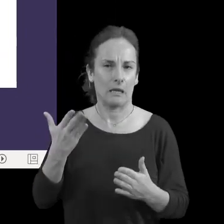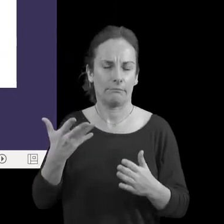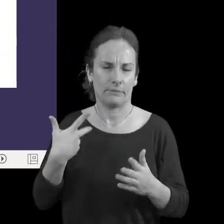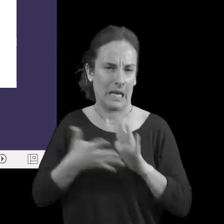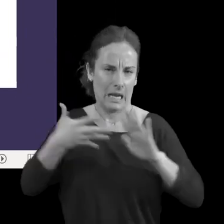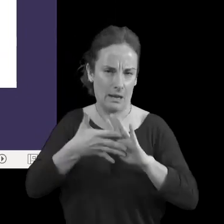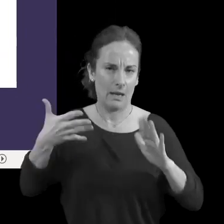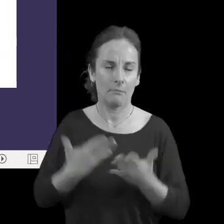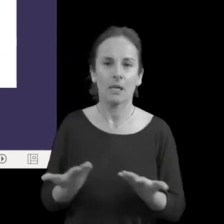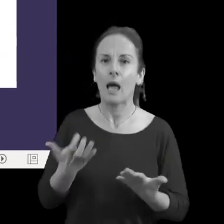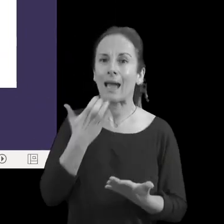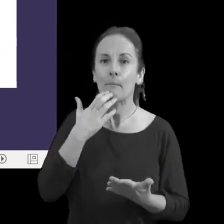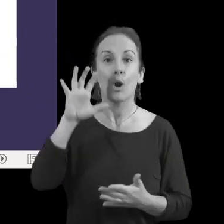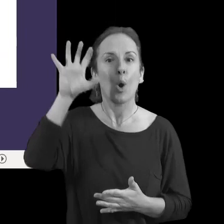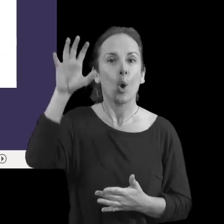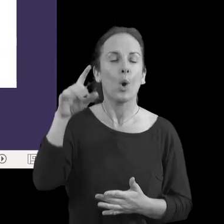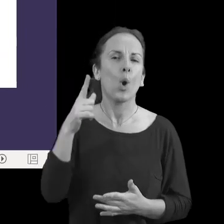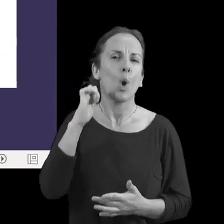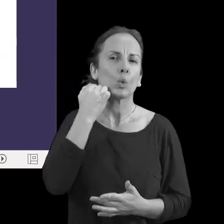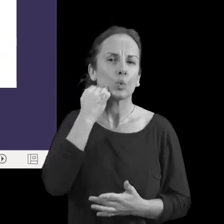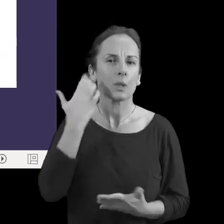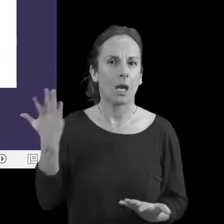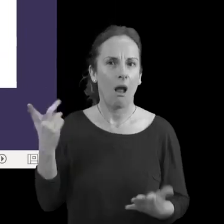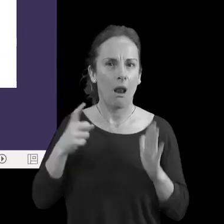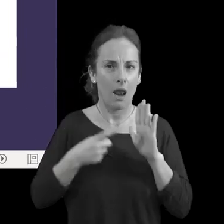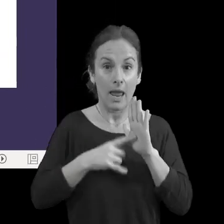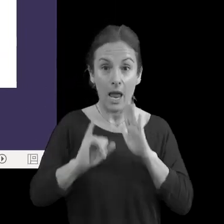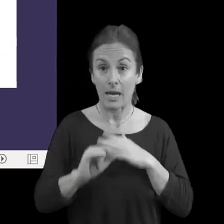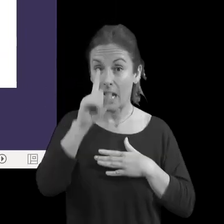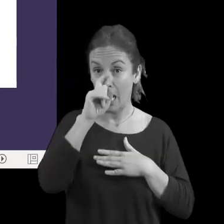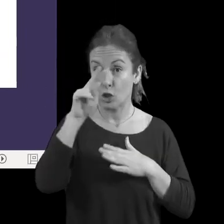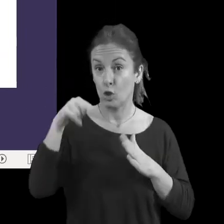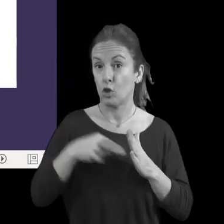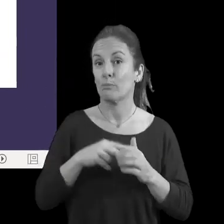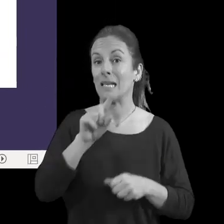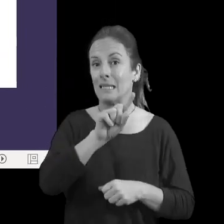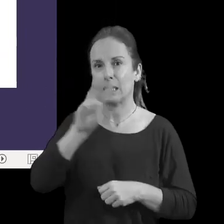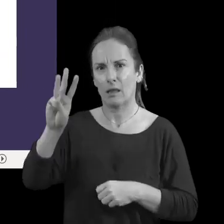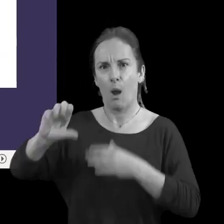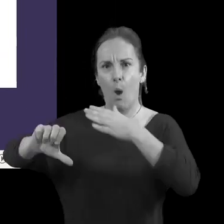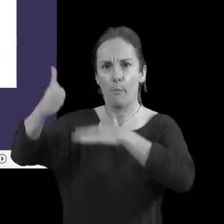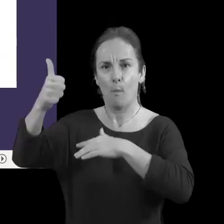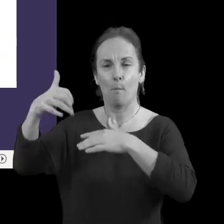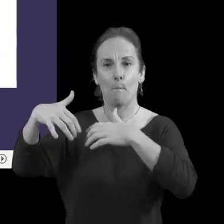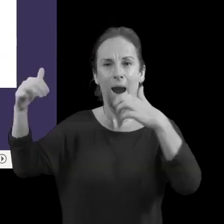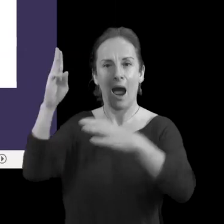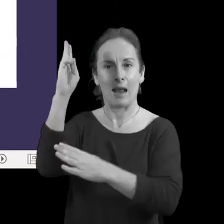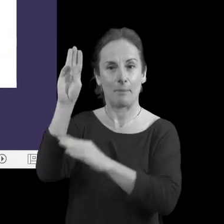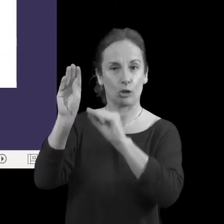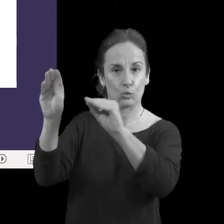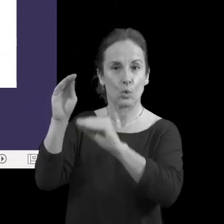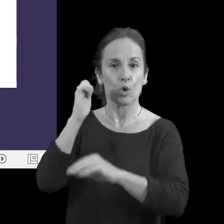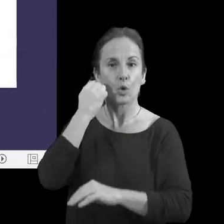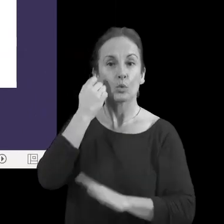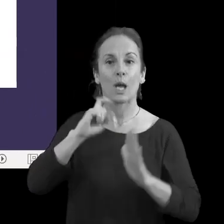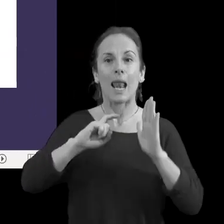rápidamente podríamos pensar en qué pasa con Rusia, que tiene una ley desde el año 2013 que se aprobó en el Parlamento ruso, en la Duma, que es la